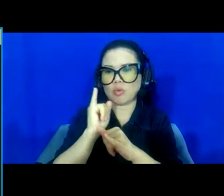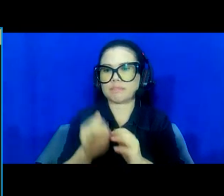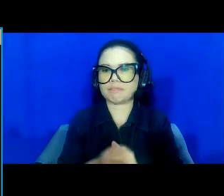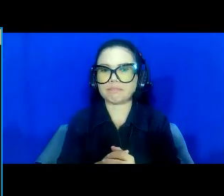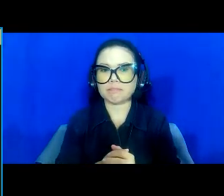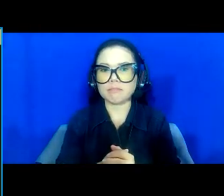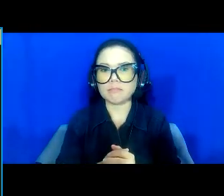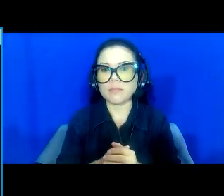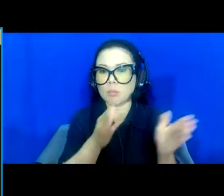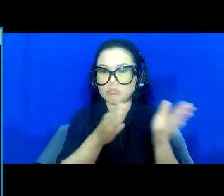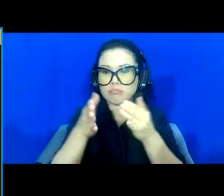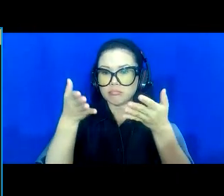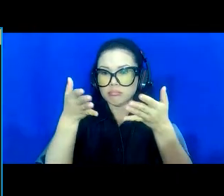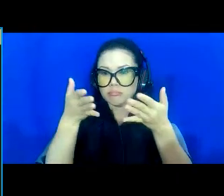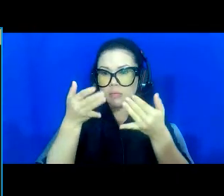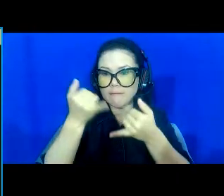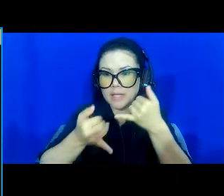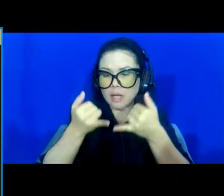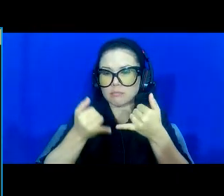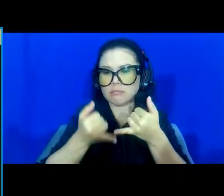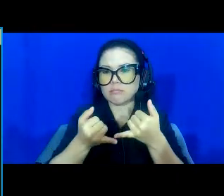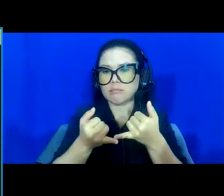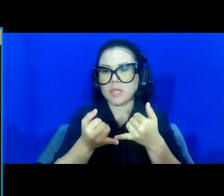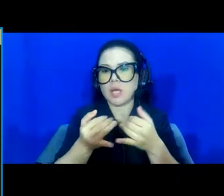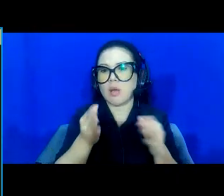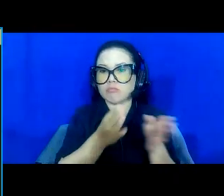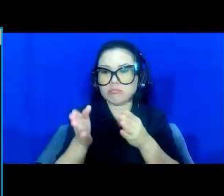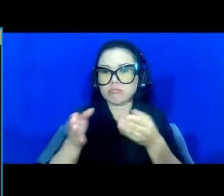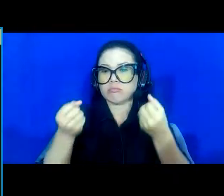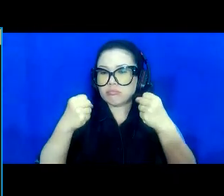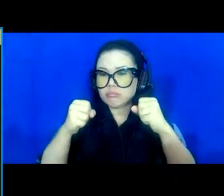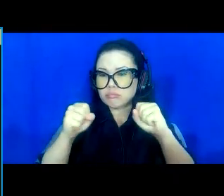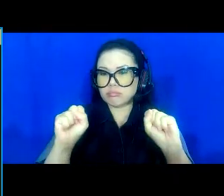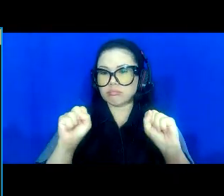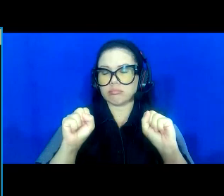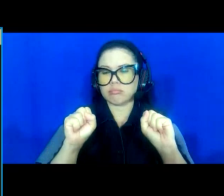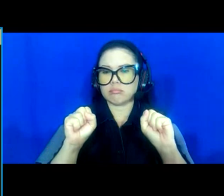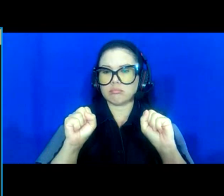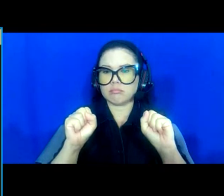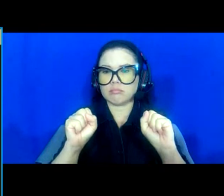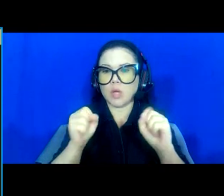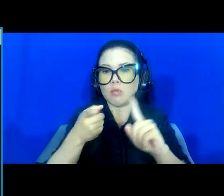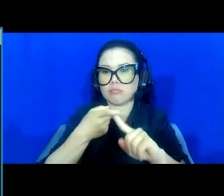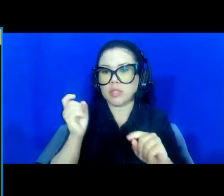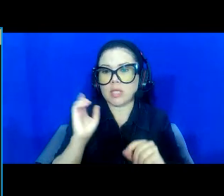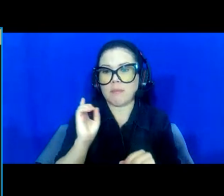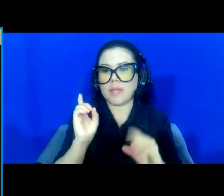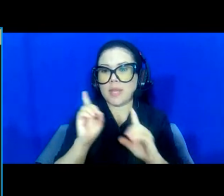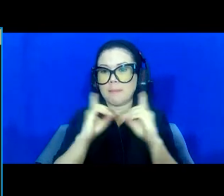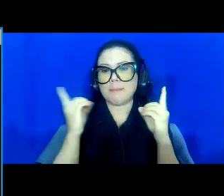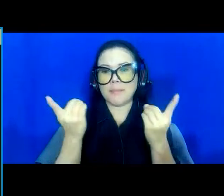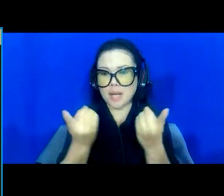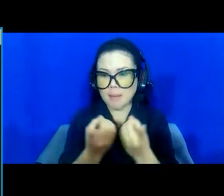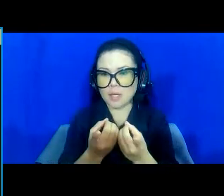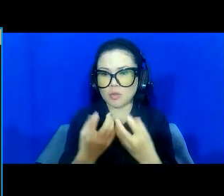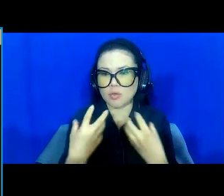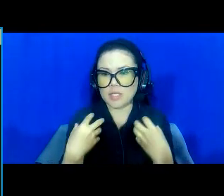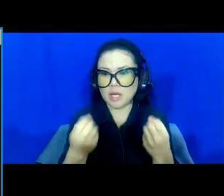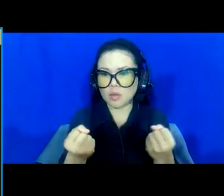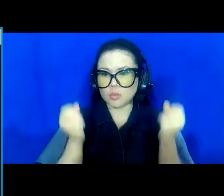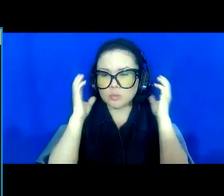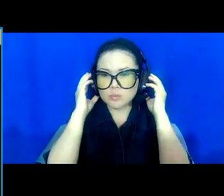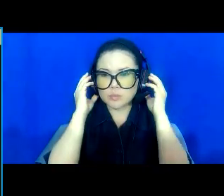este proceso arduo de tener a todas estas unidades del Departamento de Salud colaborando para poder mirar minuciosamente